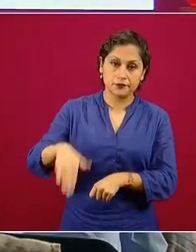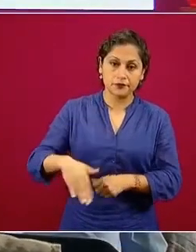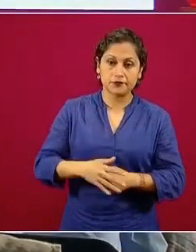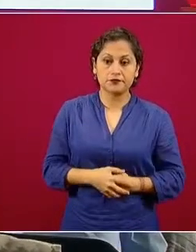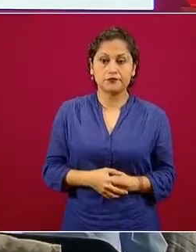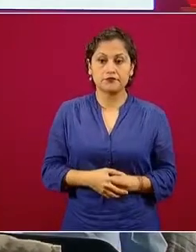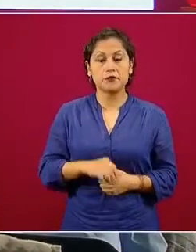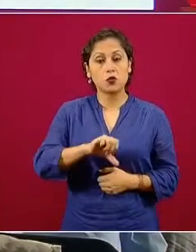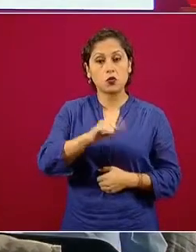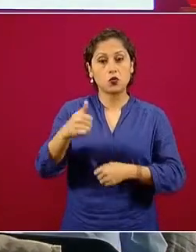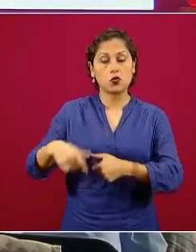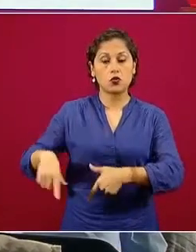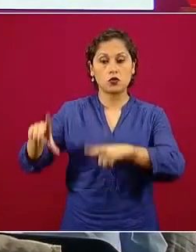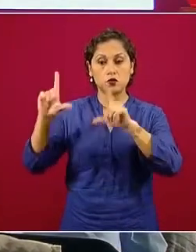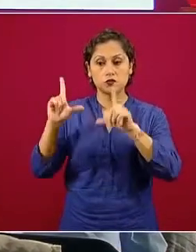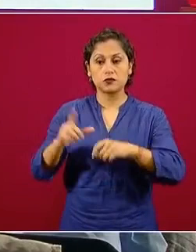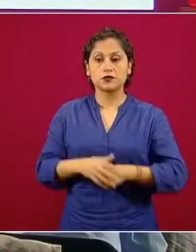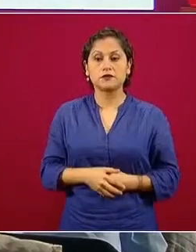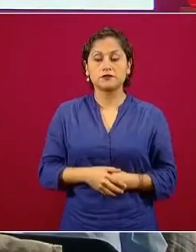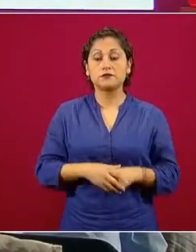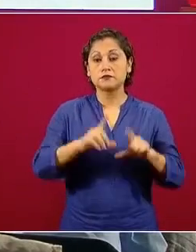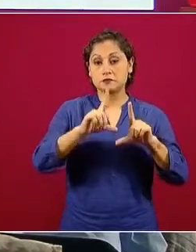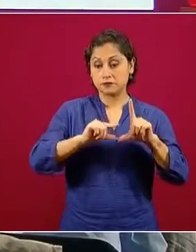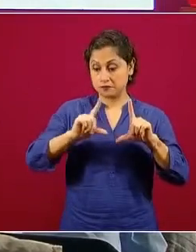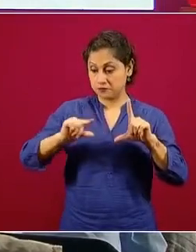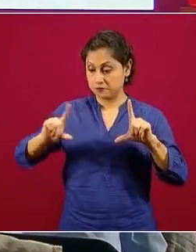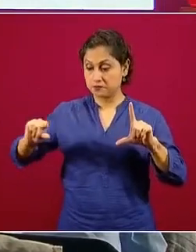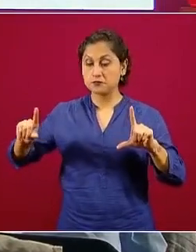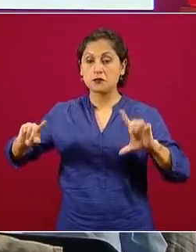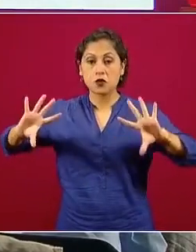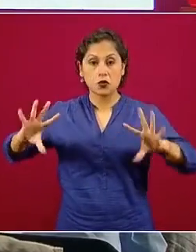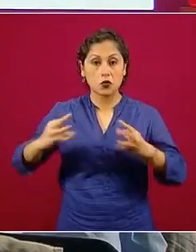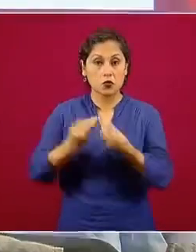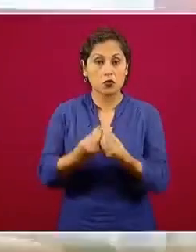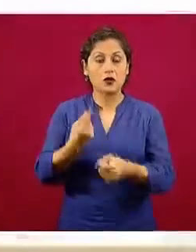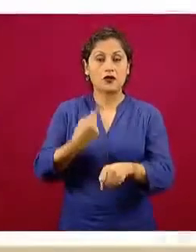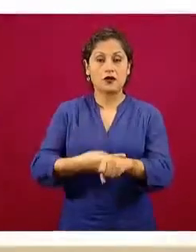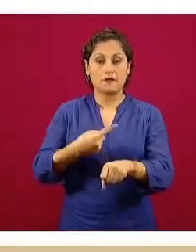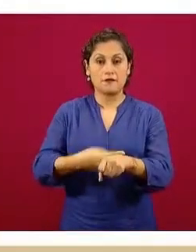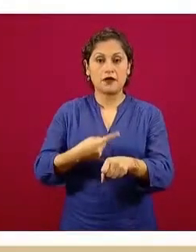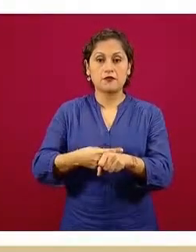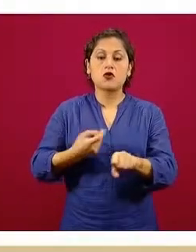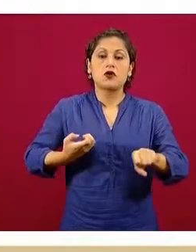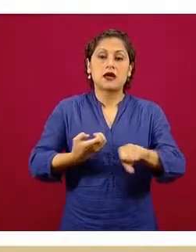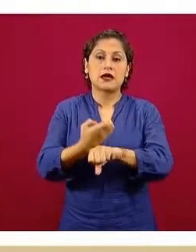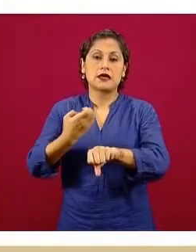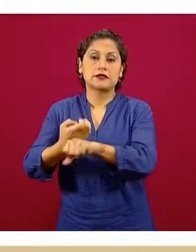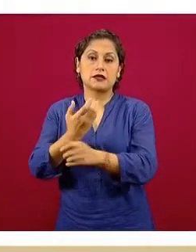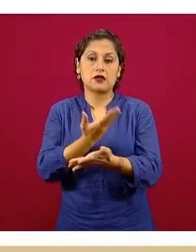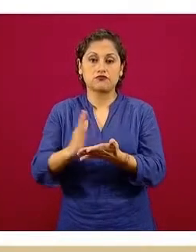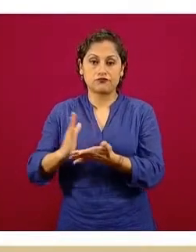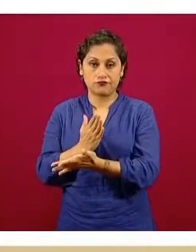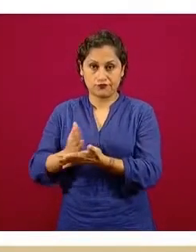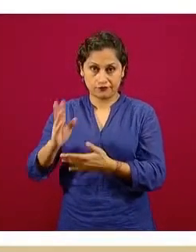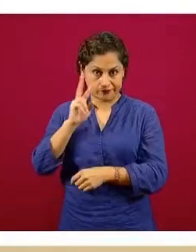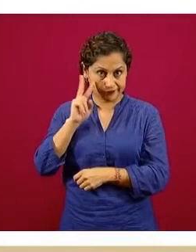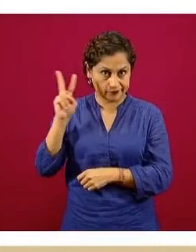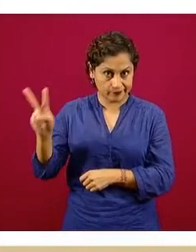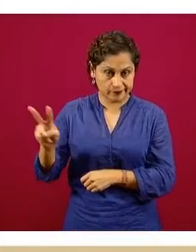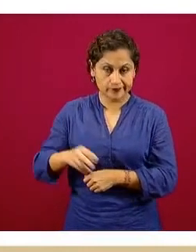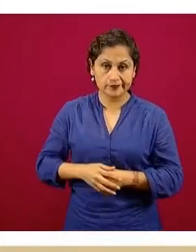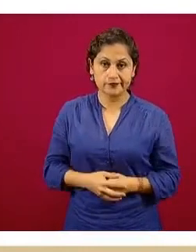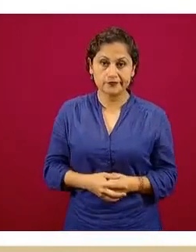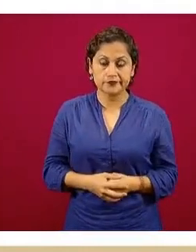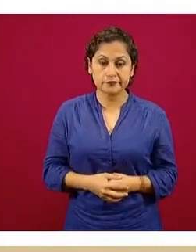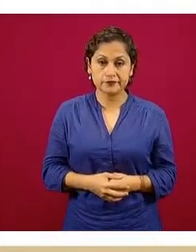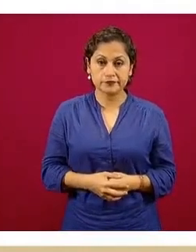siguiente diapositiva distribución de la carga acumulada la presentamos siempre por entidad federativa con los números para cada una